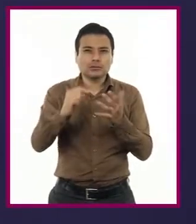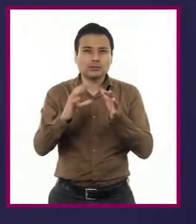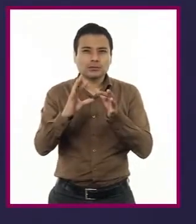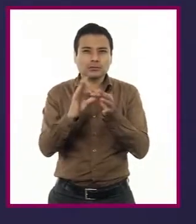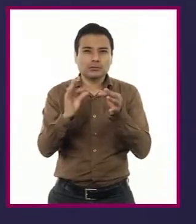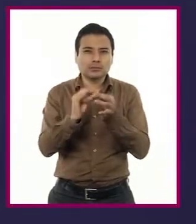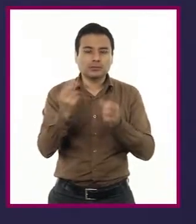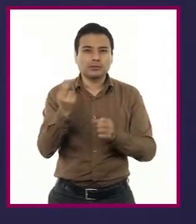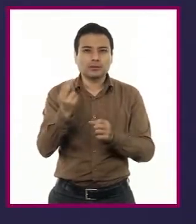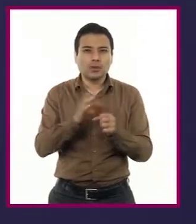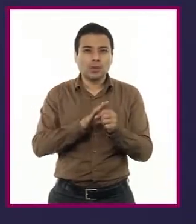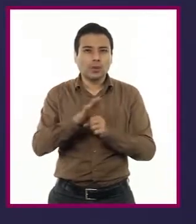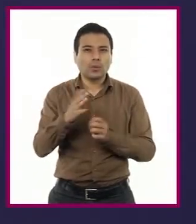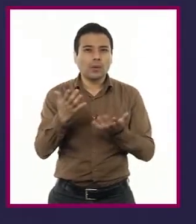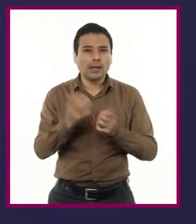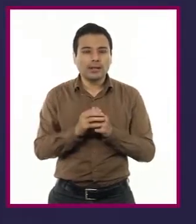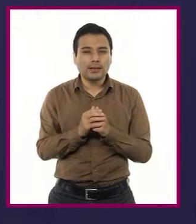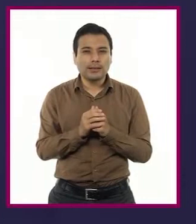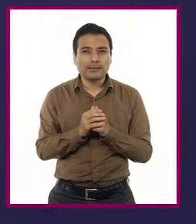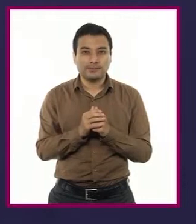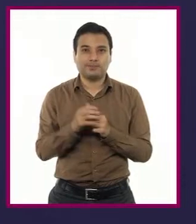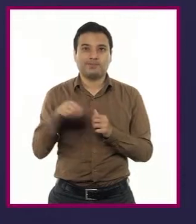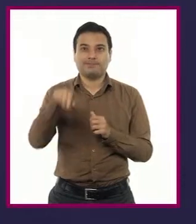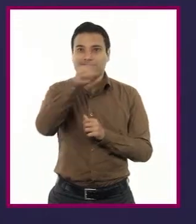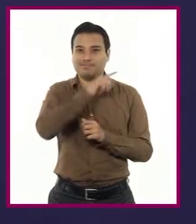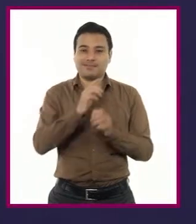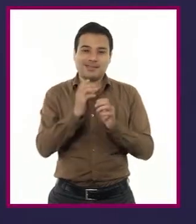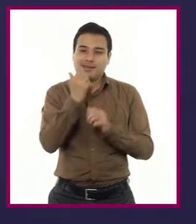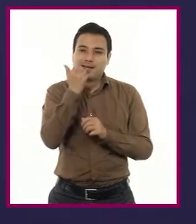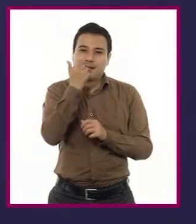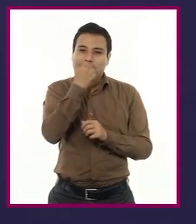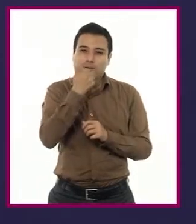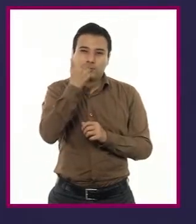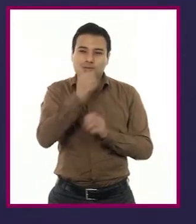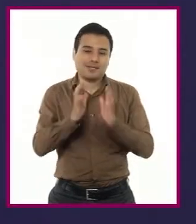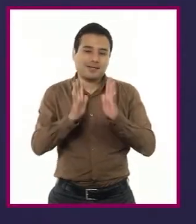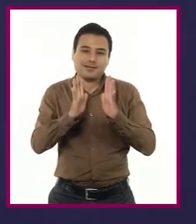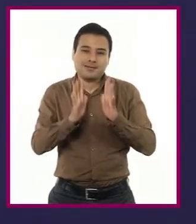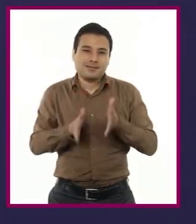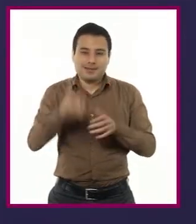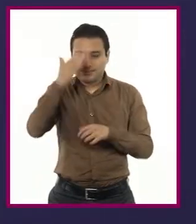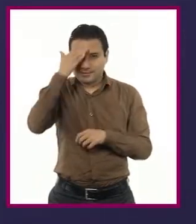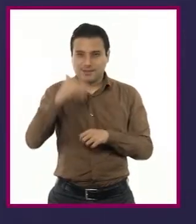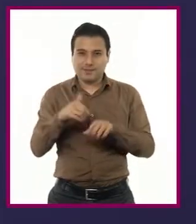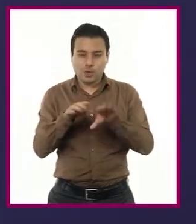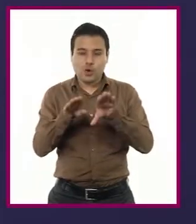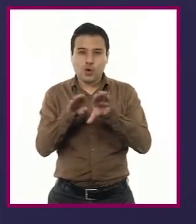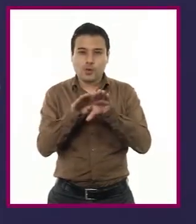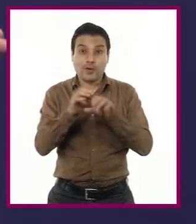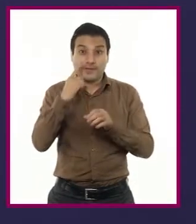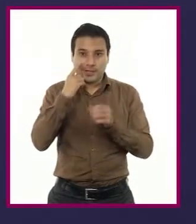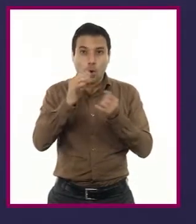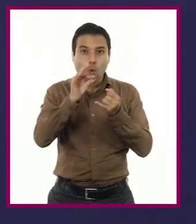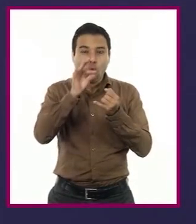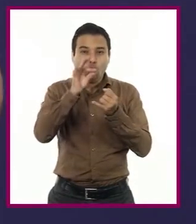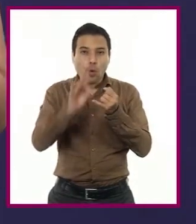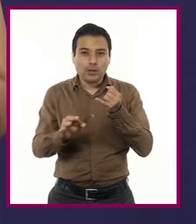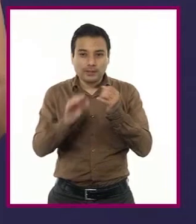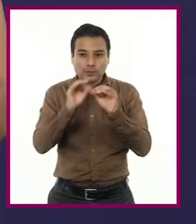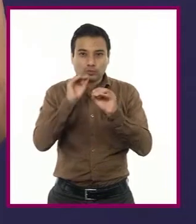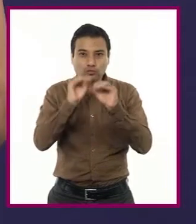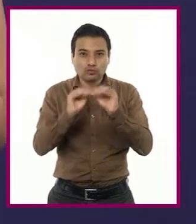Seguramente en casa las alumnas y los alumnos ya tienen la respuesta. Por último, trazaremos un triángulo cuyas medidas